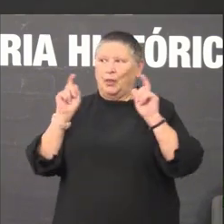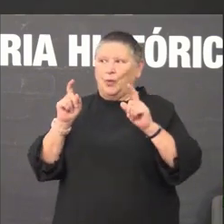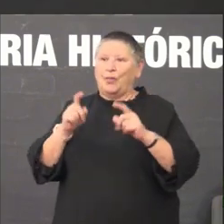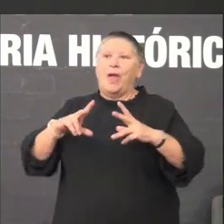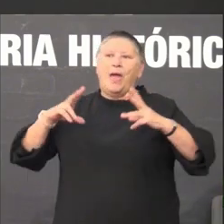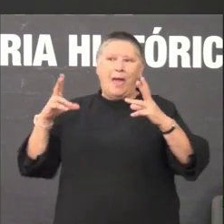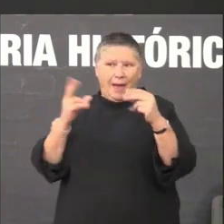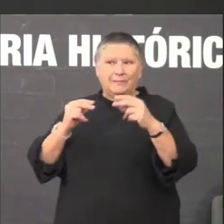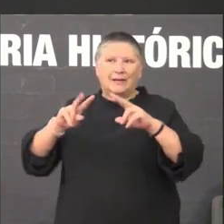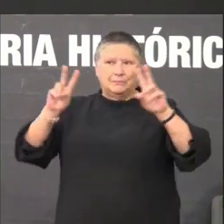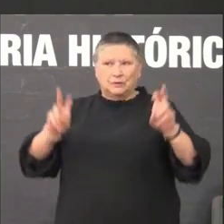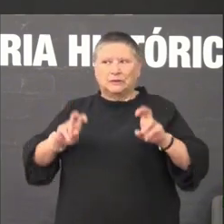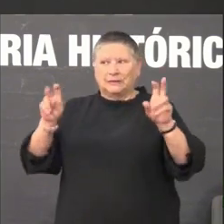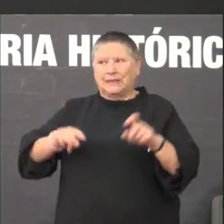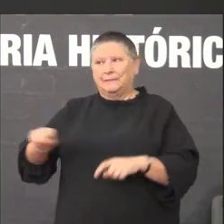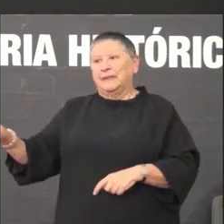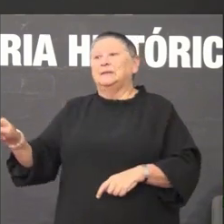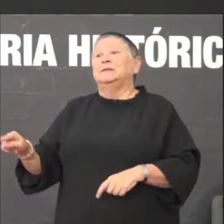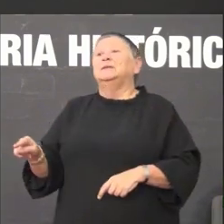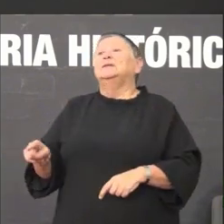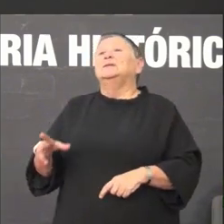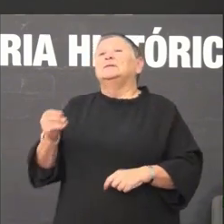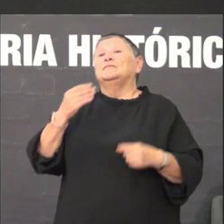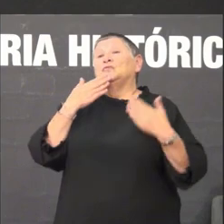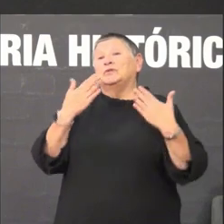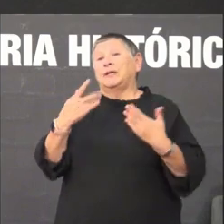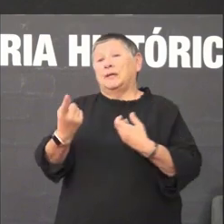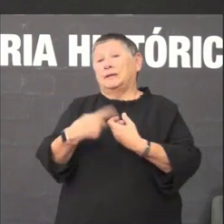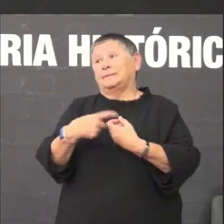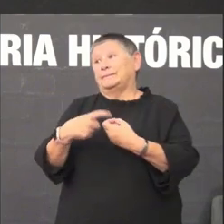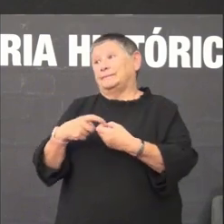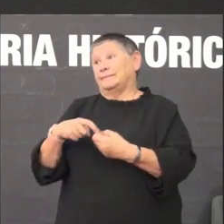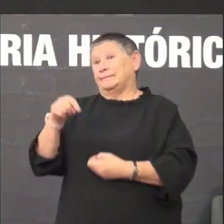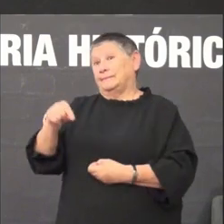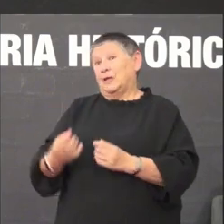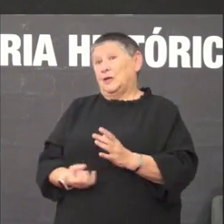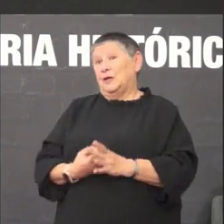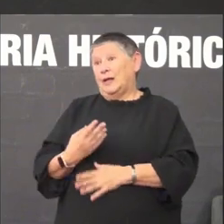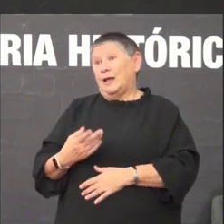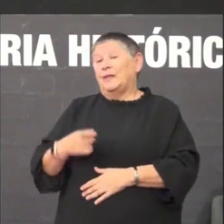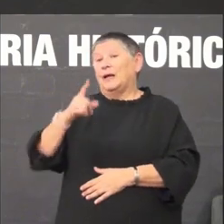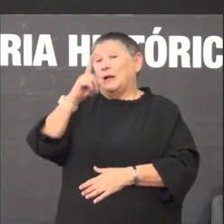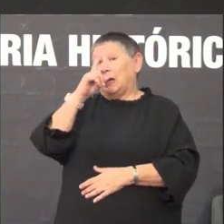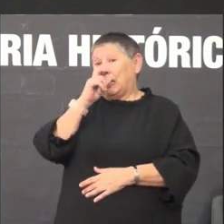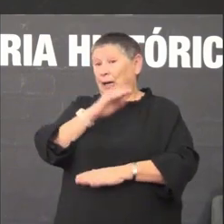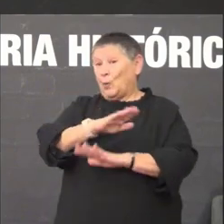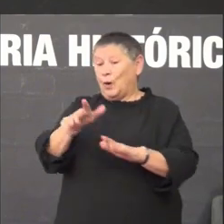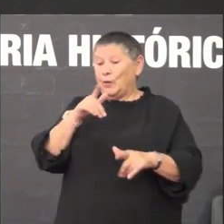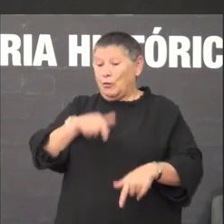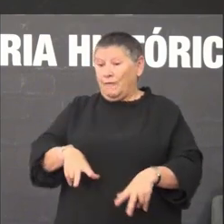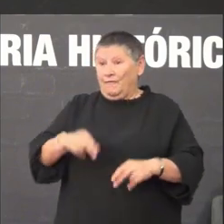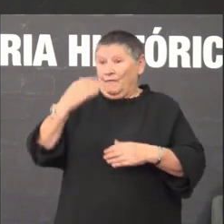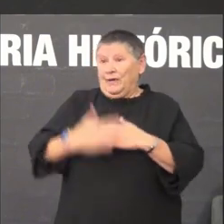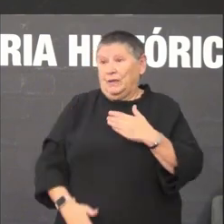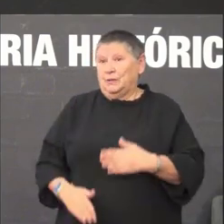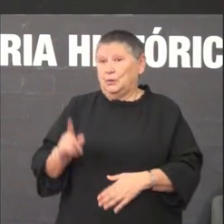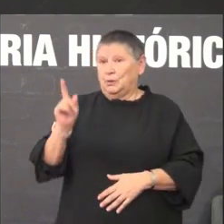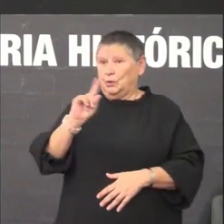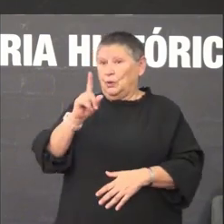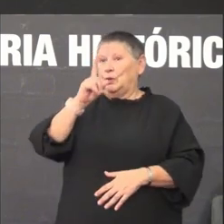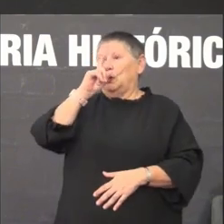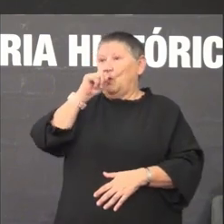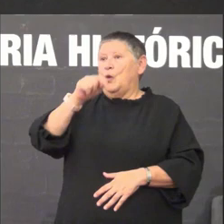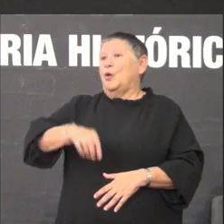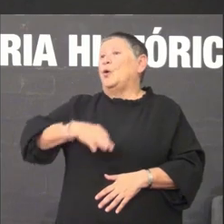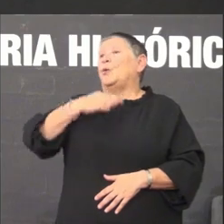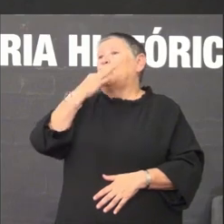cuestións. Bueno, moitísimas grazas a todos pola participación nestas xornadas. Recordar que non rematan aquí, recordar que esta tarde